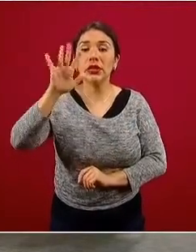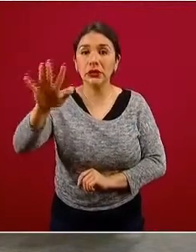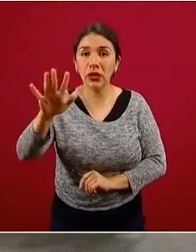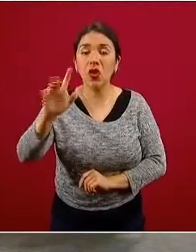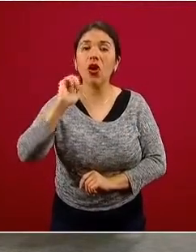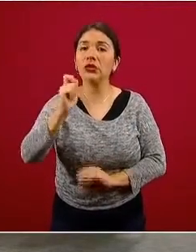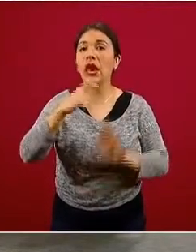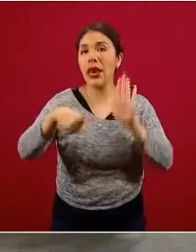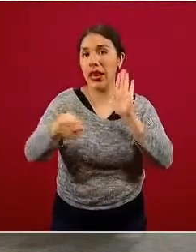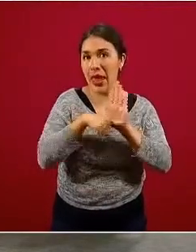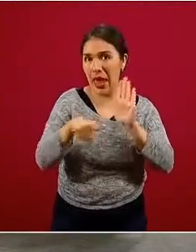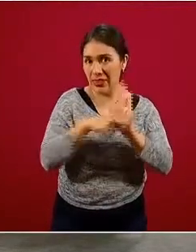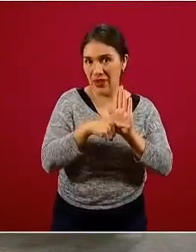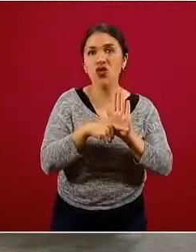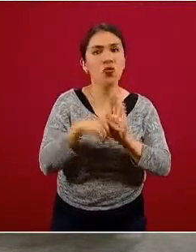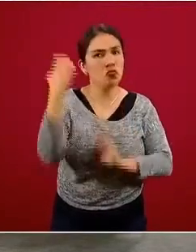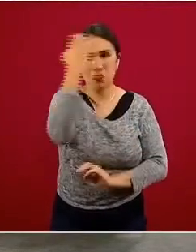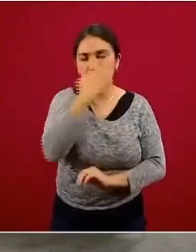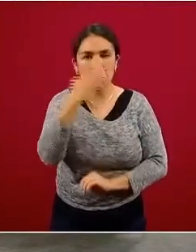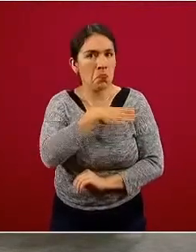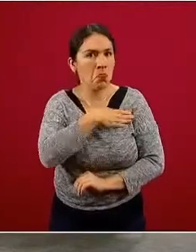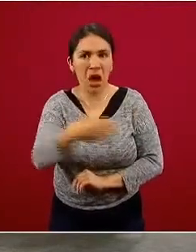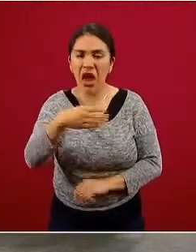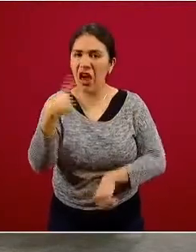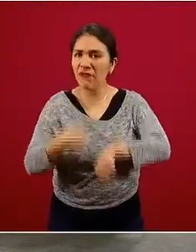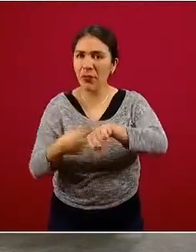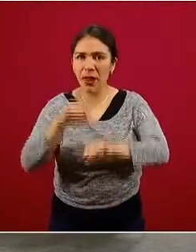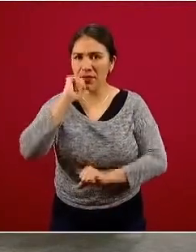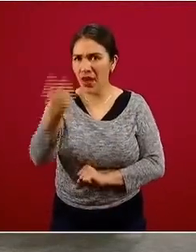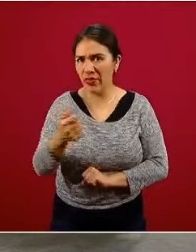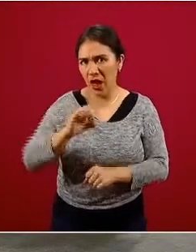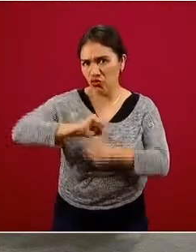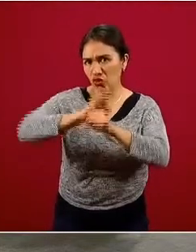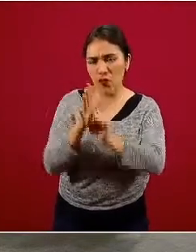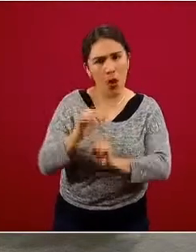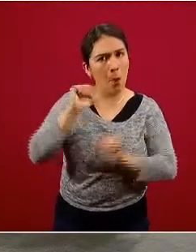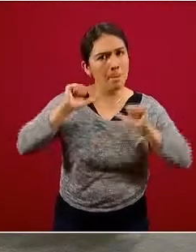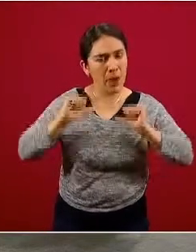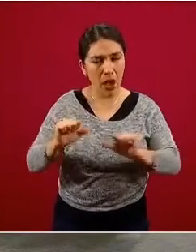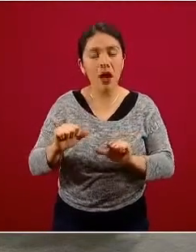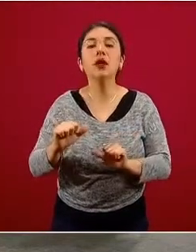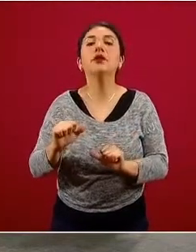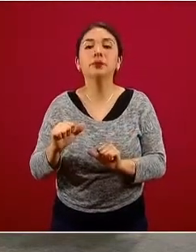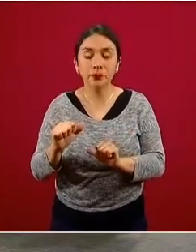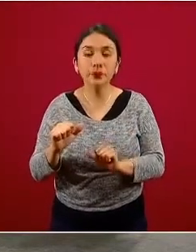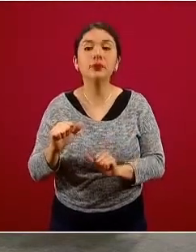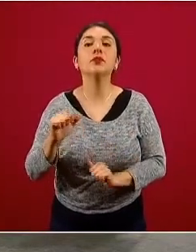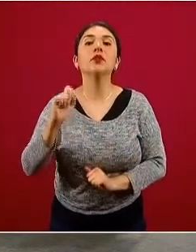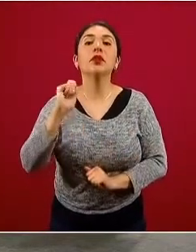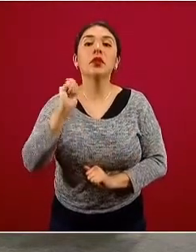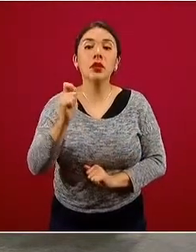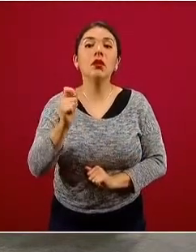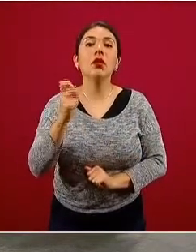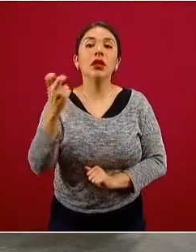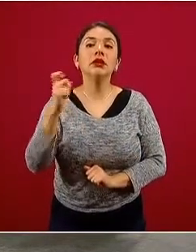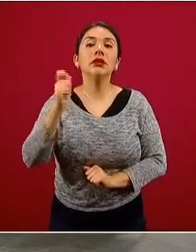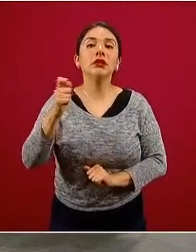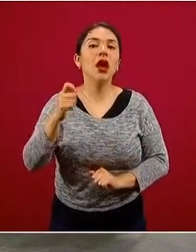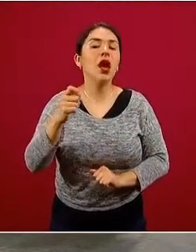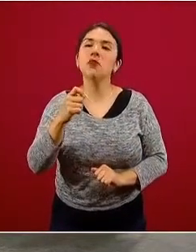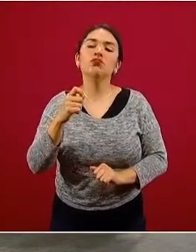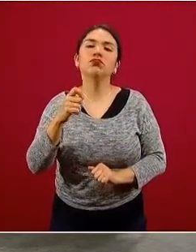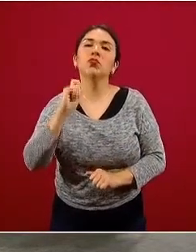643.265 dieron negativas a la prueba, es decir, no se identificó la presencia del virus SARS-CoV-2 en sus vías respiratorias, por lo tanto